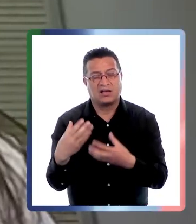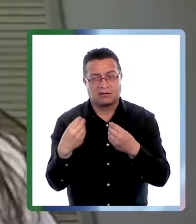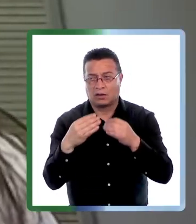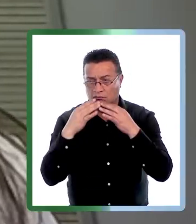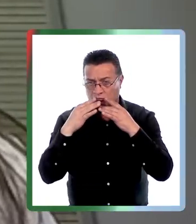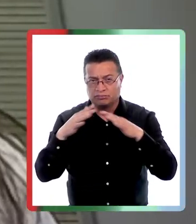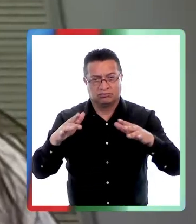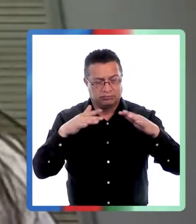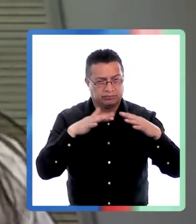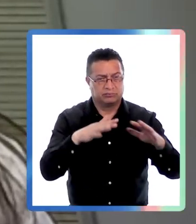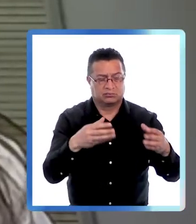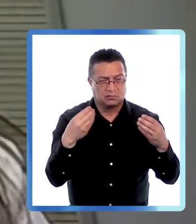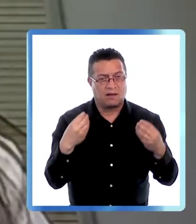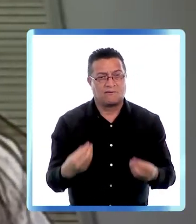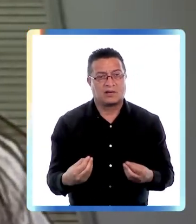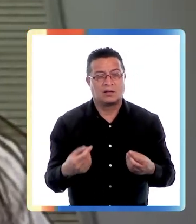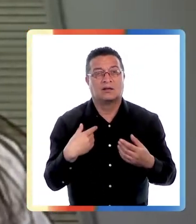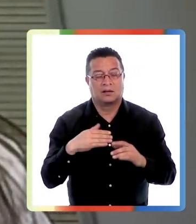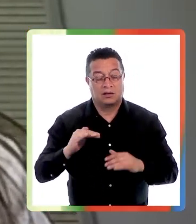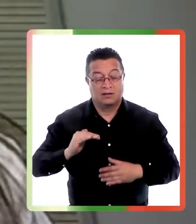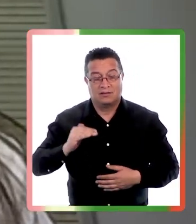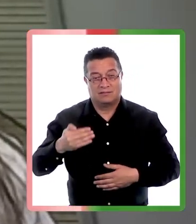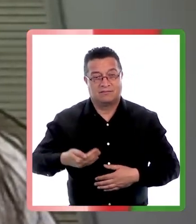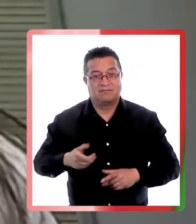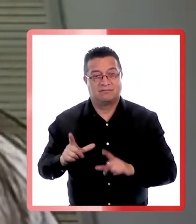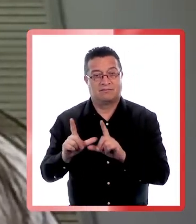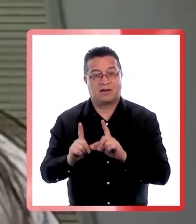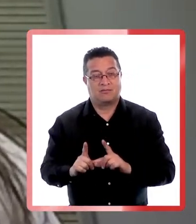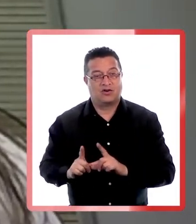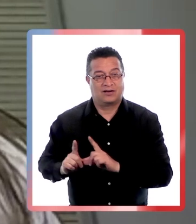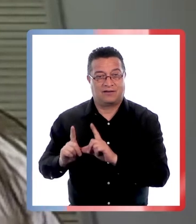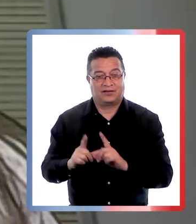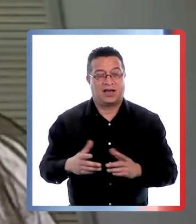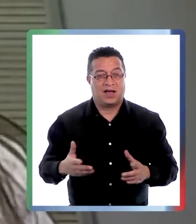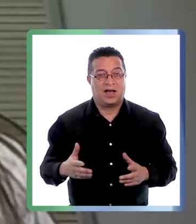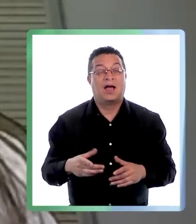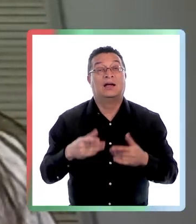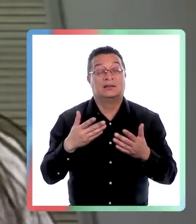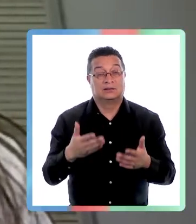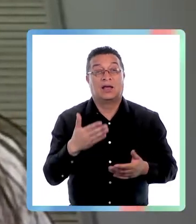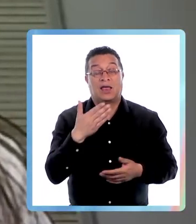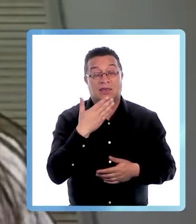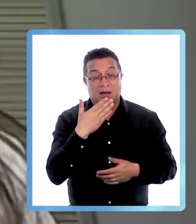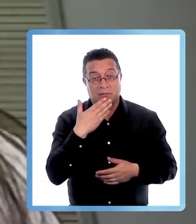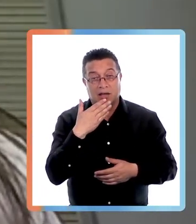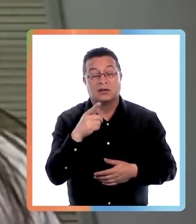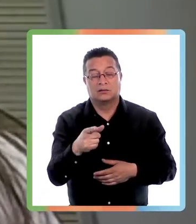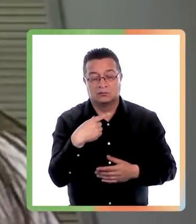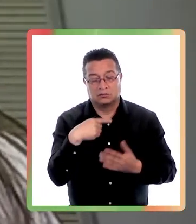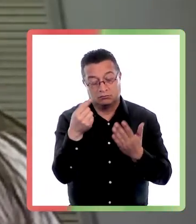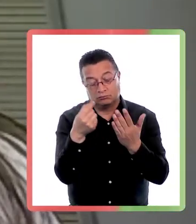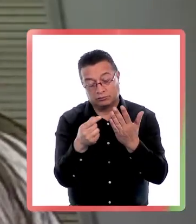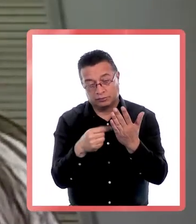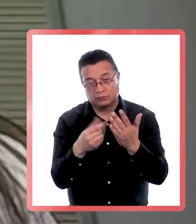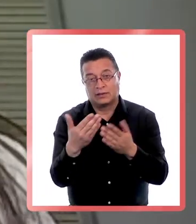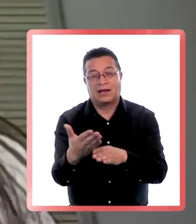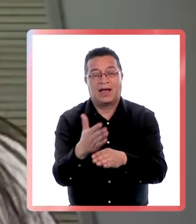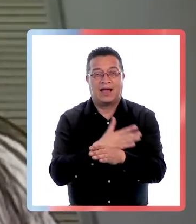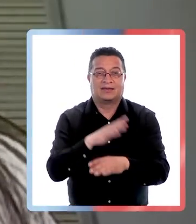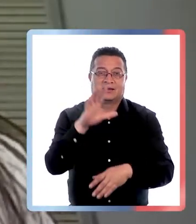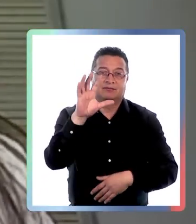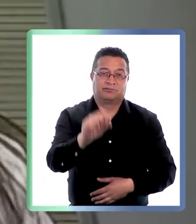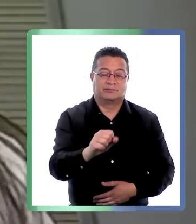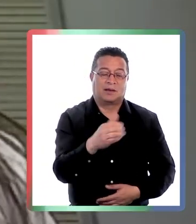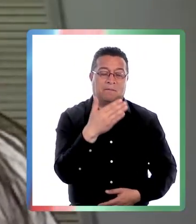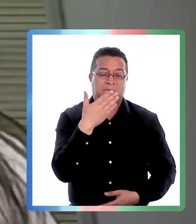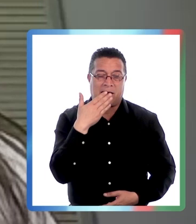la cobertura de la mamografía y eventualmente conducir a un diagnóstico precoz.